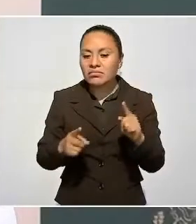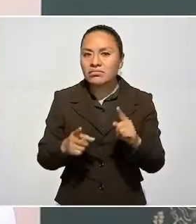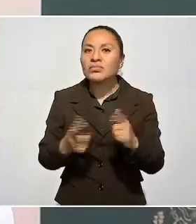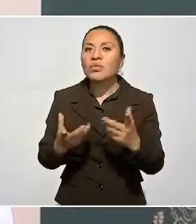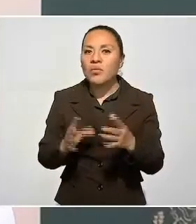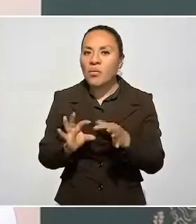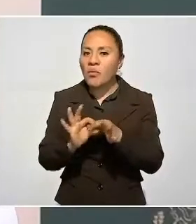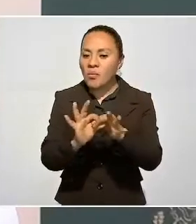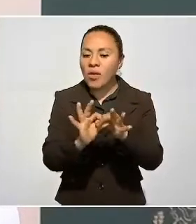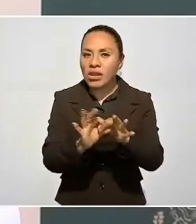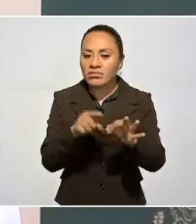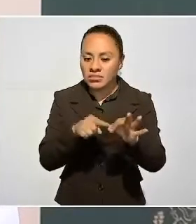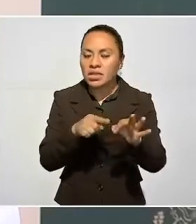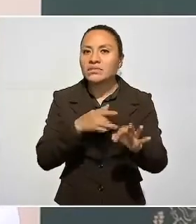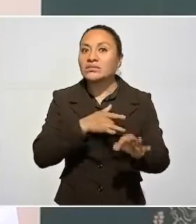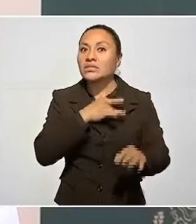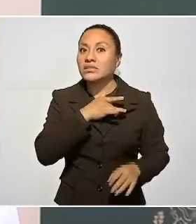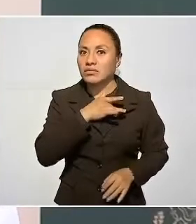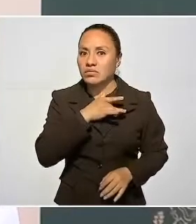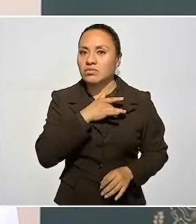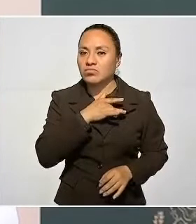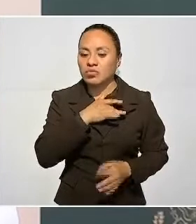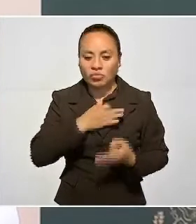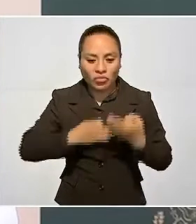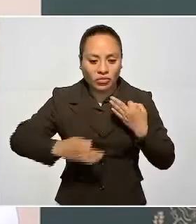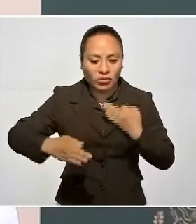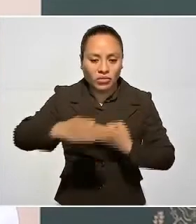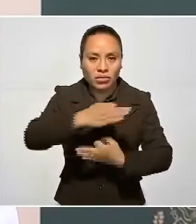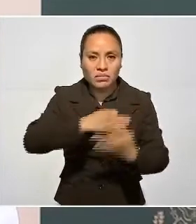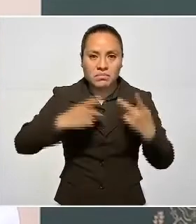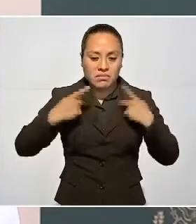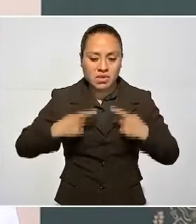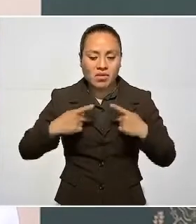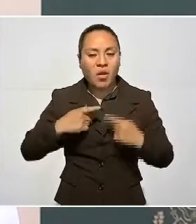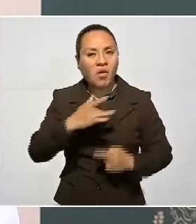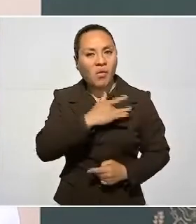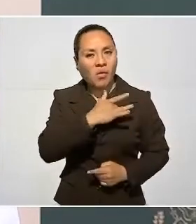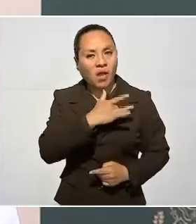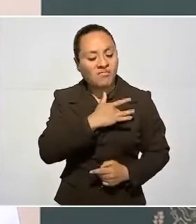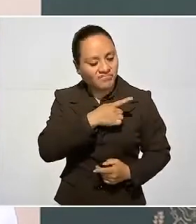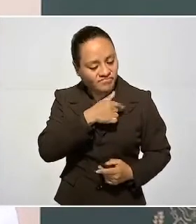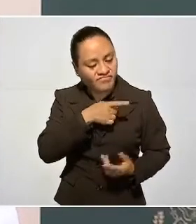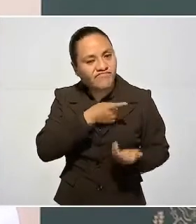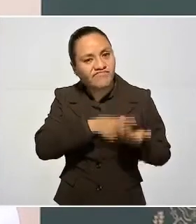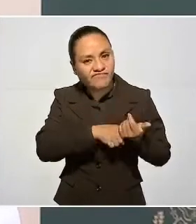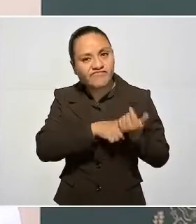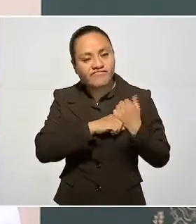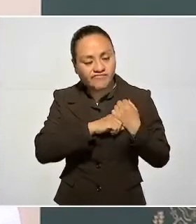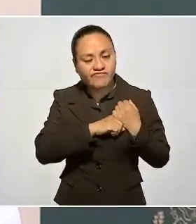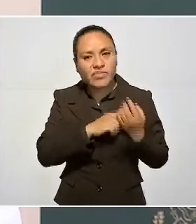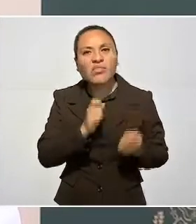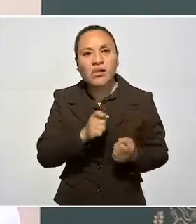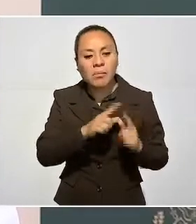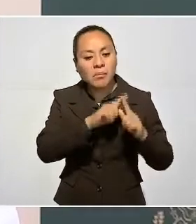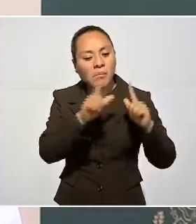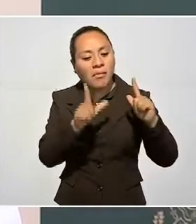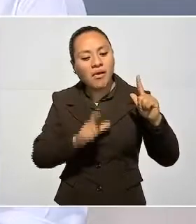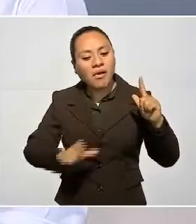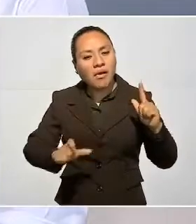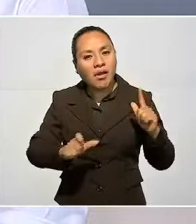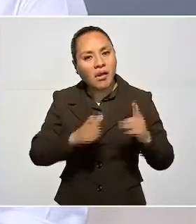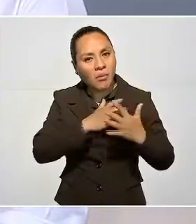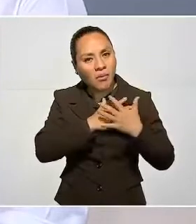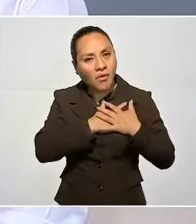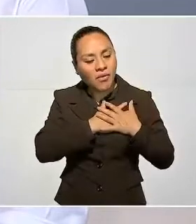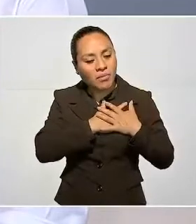ese sentimiento que todos llevamos en nuestros corazones. Se llama patriotismo, amor a